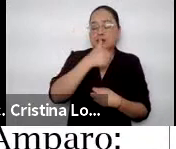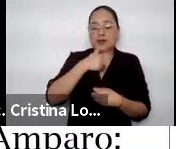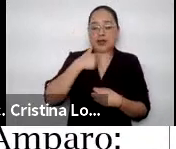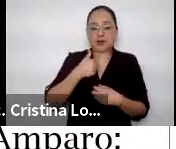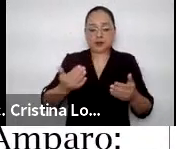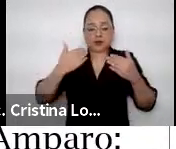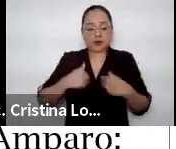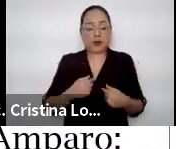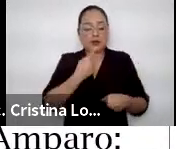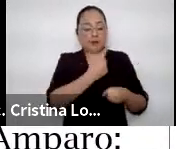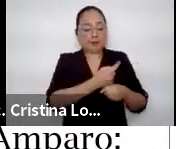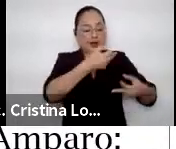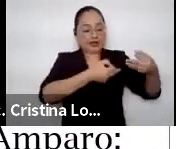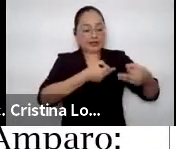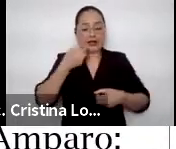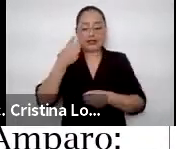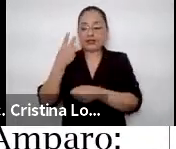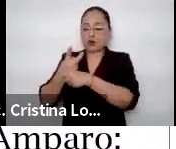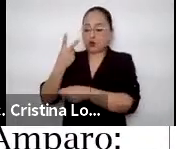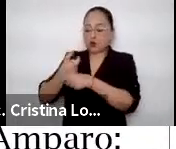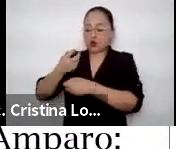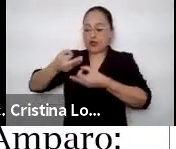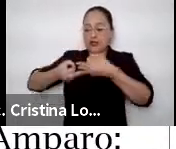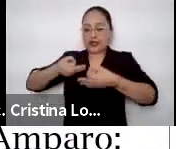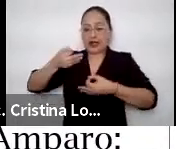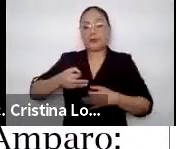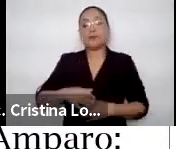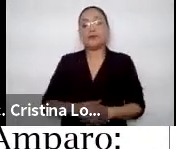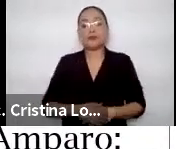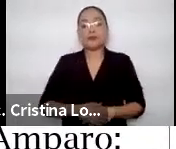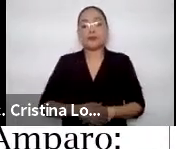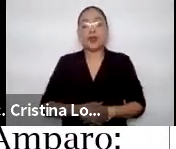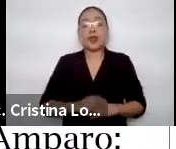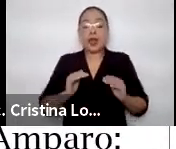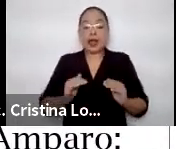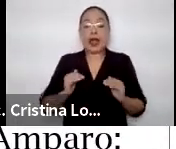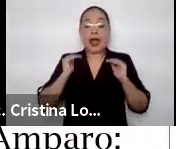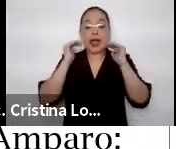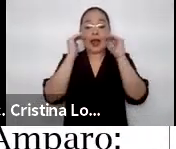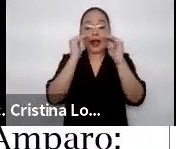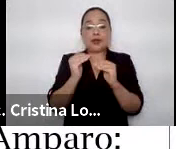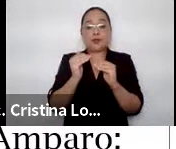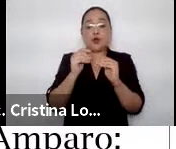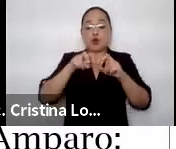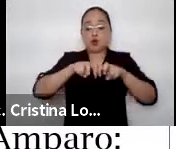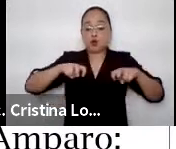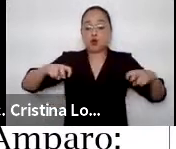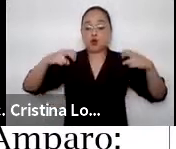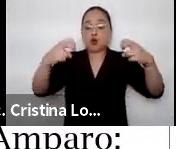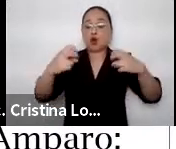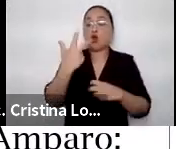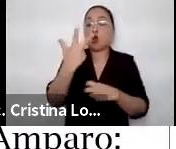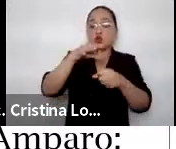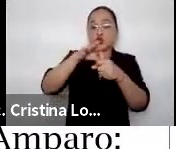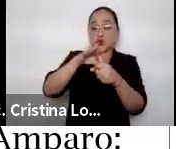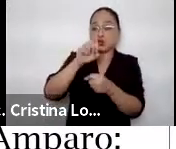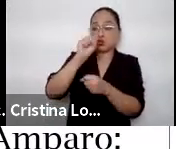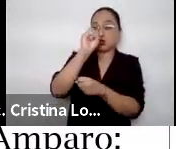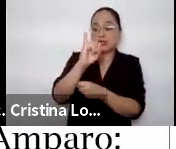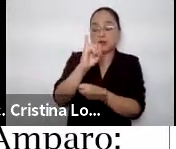característica fundamental, que la votación mínima es de por lo menos 8 votos cuando resuelve el Pleno y 4